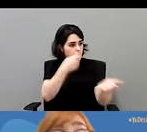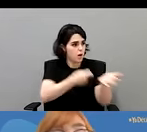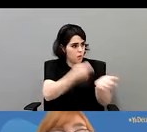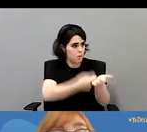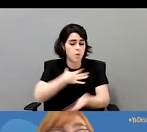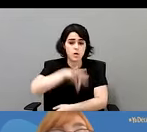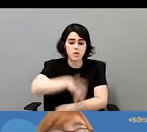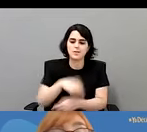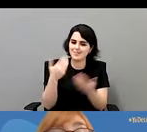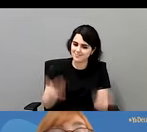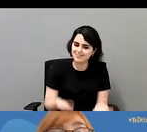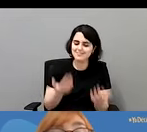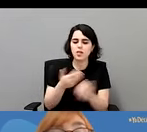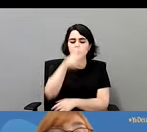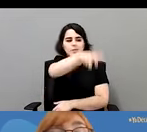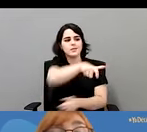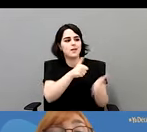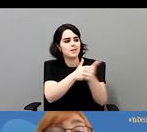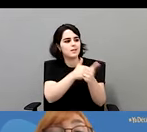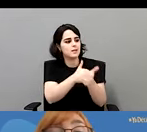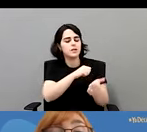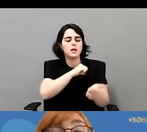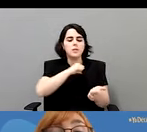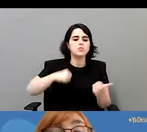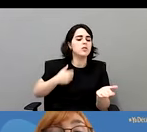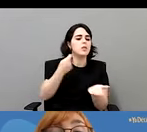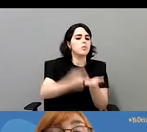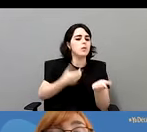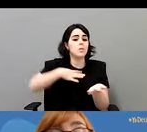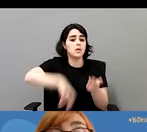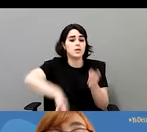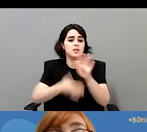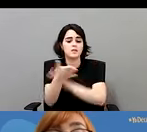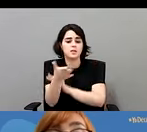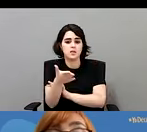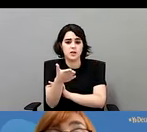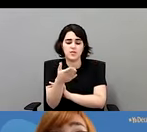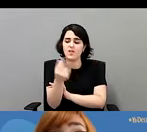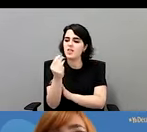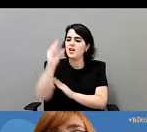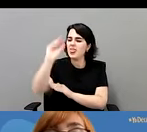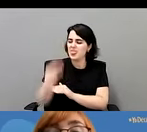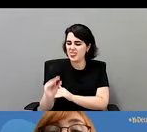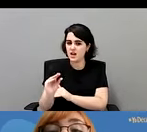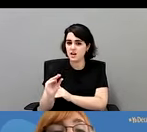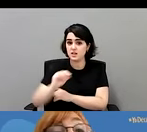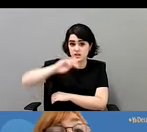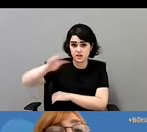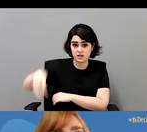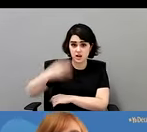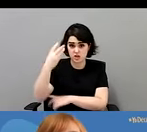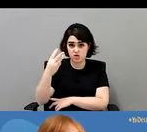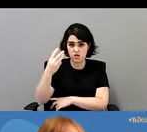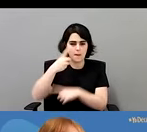Y entonces, como ya se puede pagar el asistente personal, va a reducir la cuantía del asistente personal. Fijaros que con 3 horas se quedaría